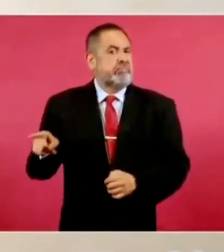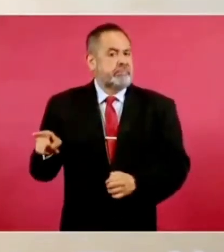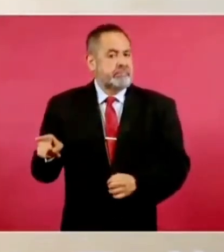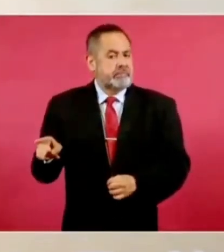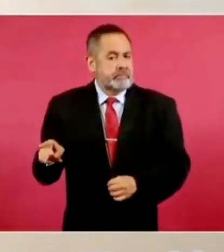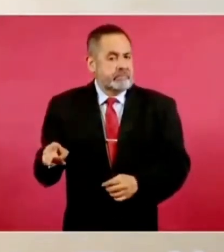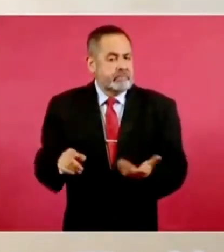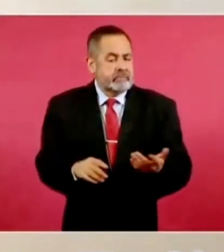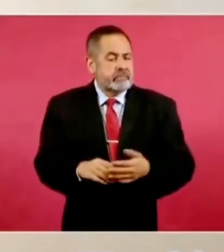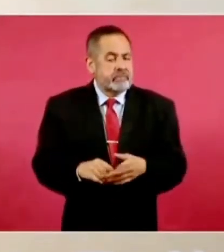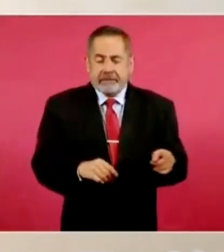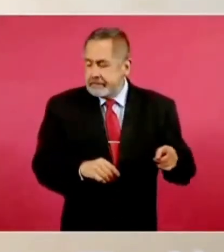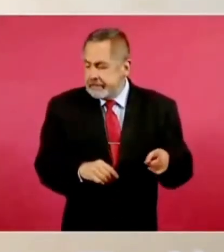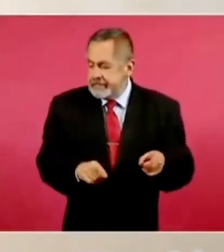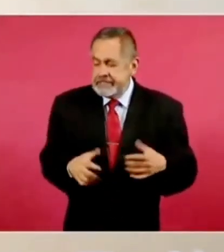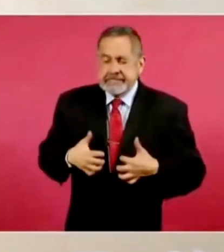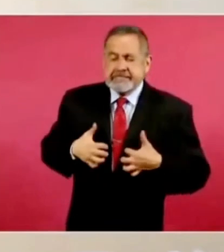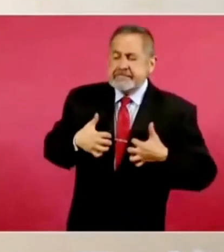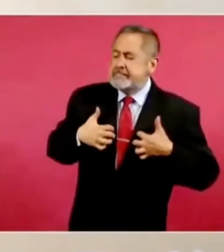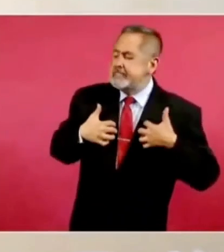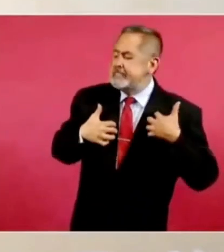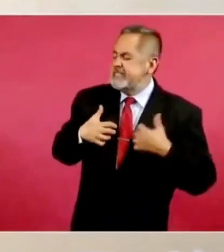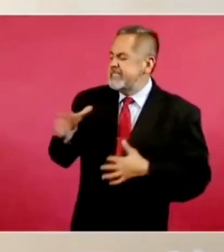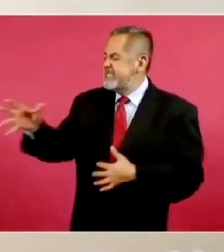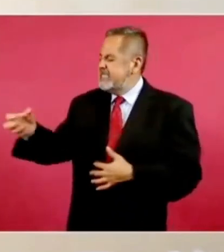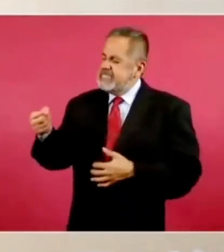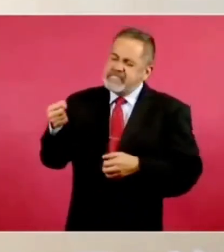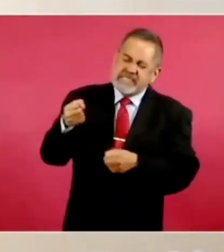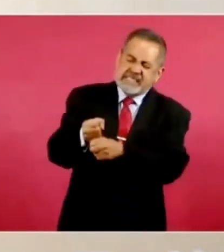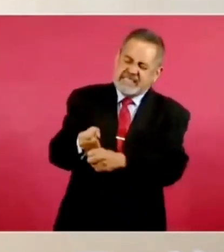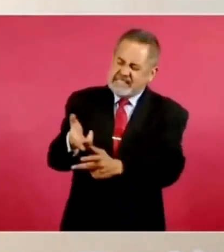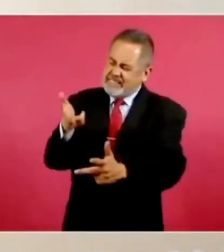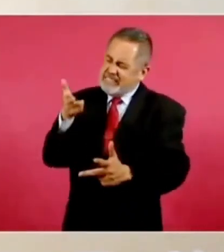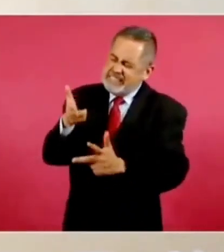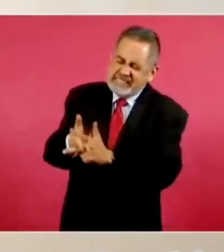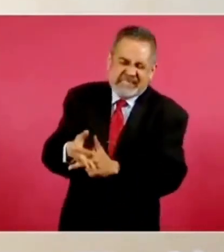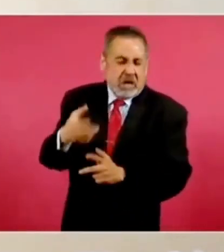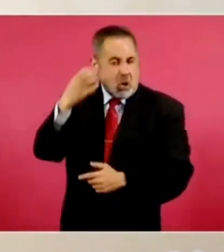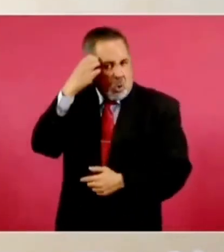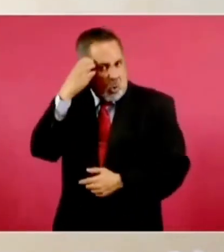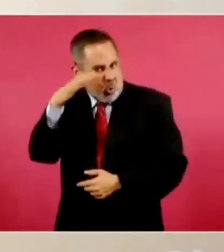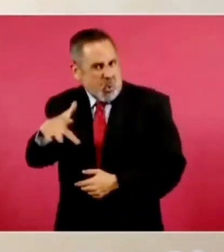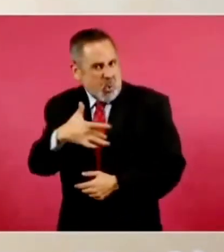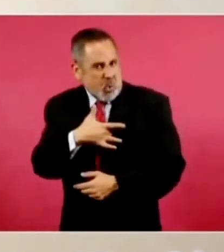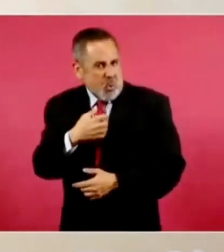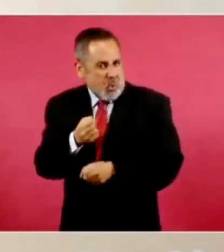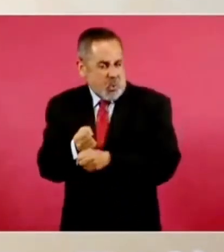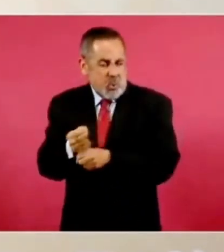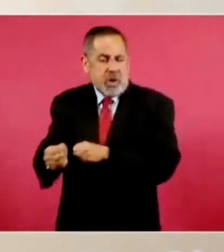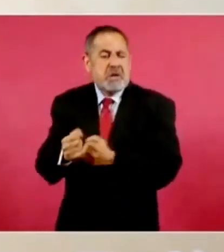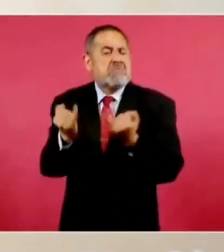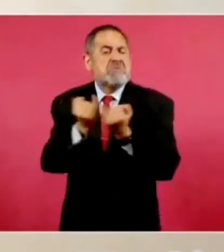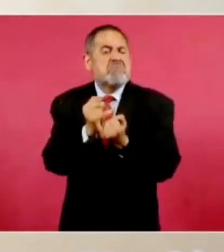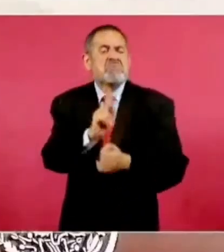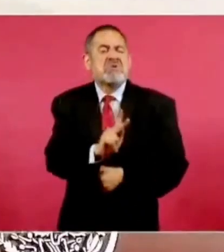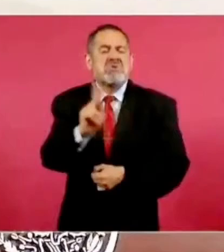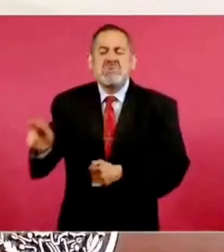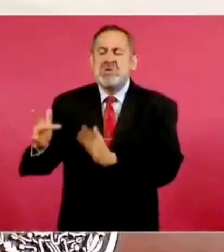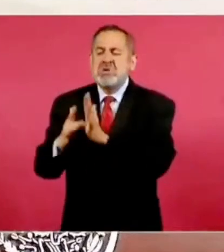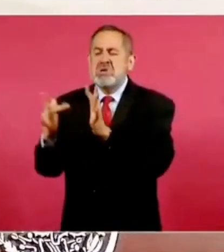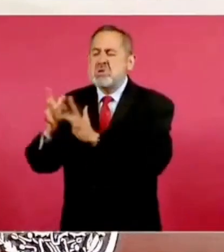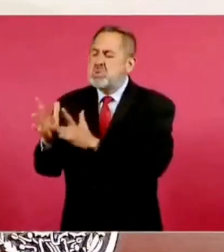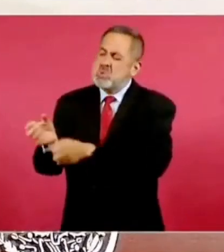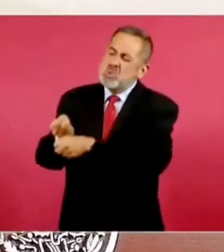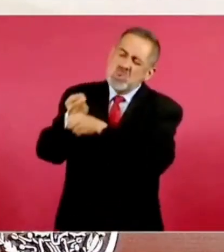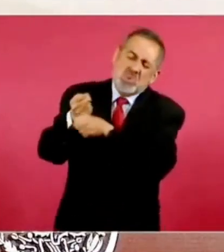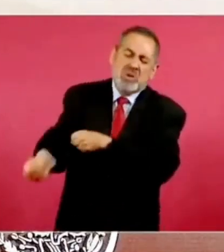no lo hubieran sacrificado con tanta hazaña como lo hicieron con Jesús Cristo.